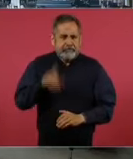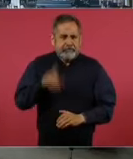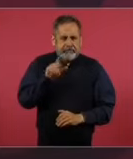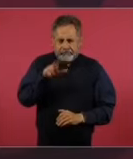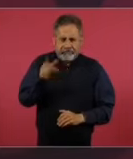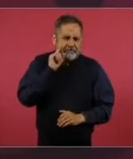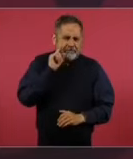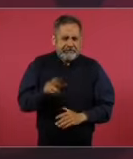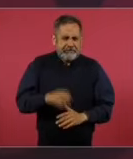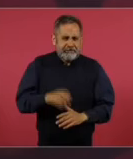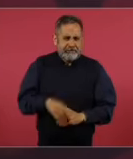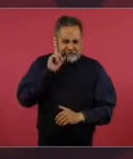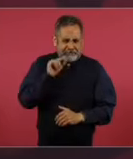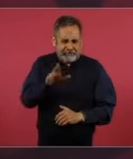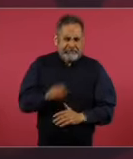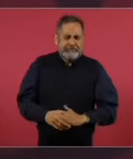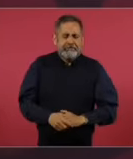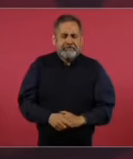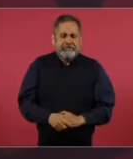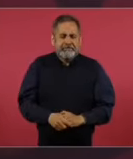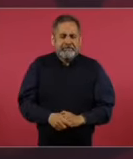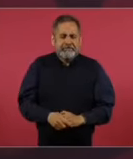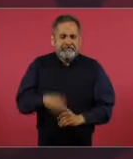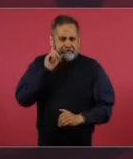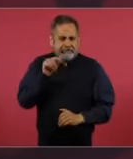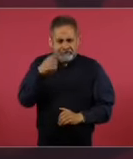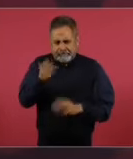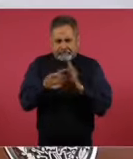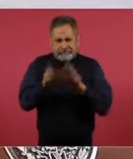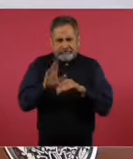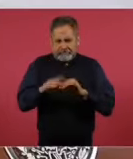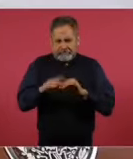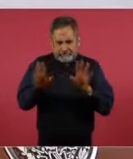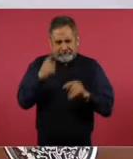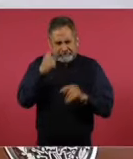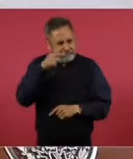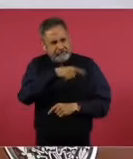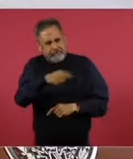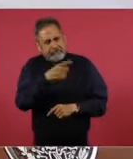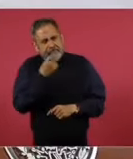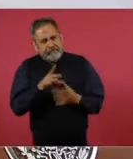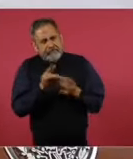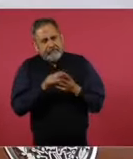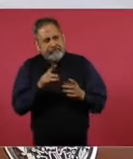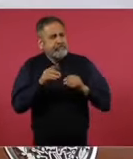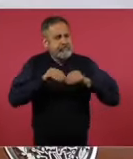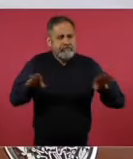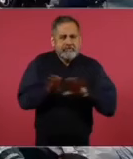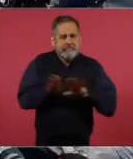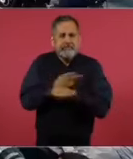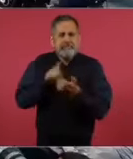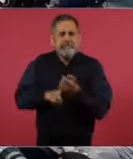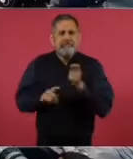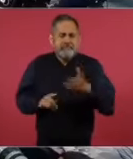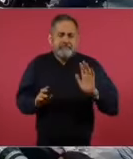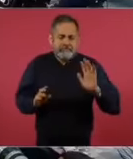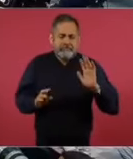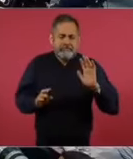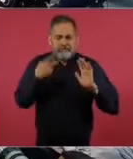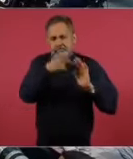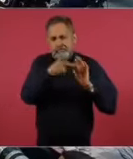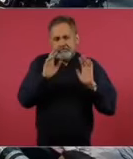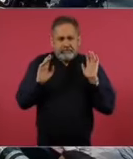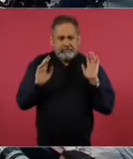Mañana, ¿no? Mañana. Mañana, para dejarle a ellos que ellos den a conocer